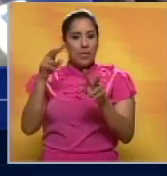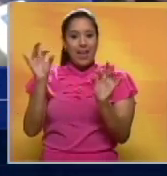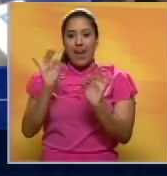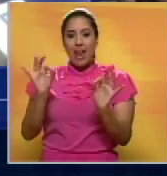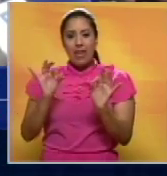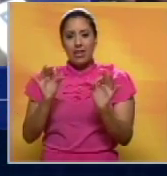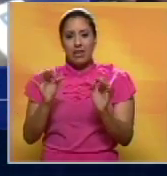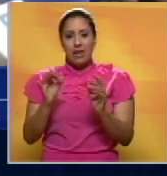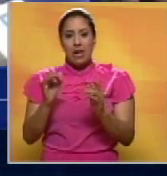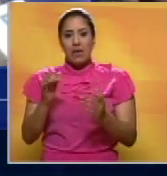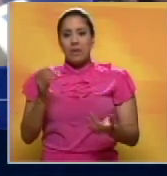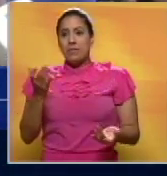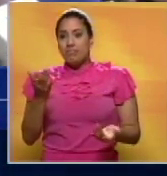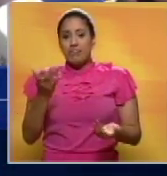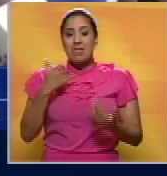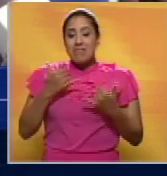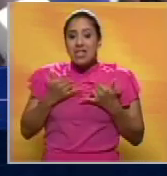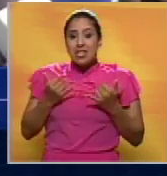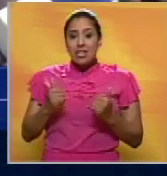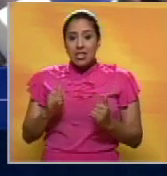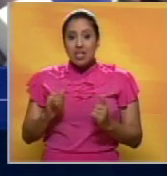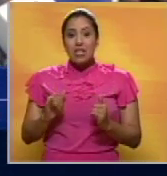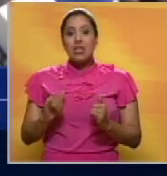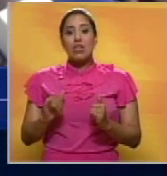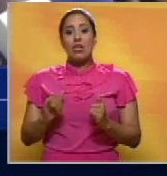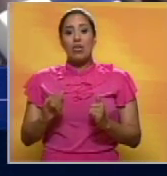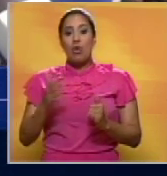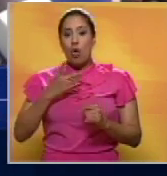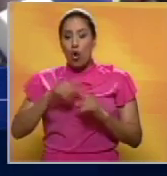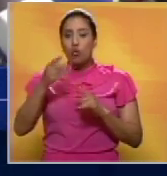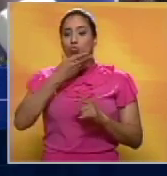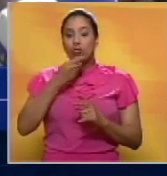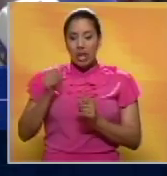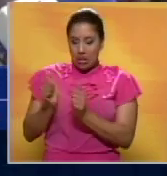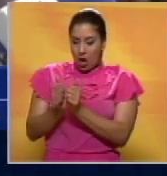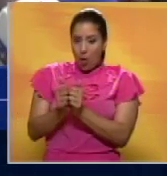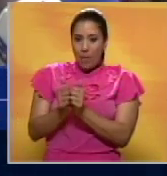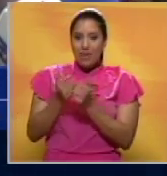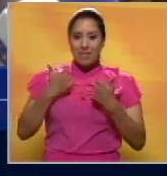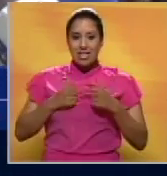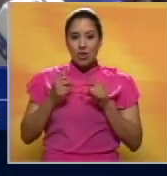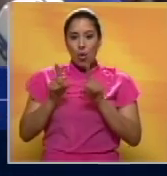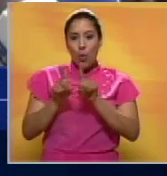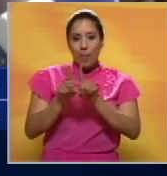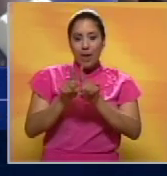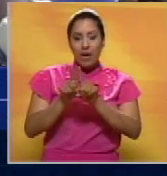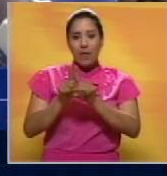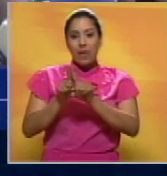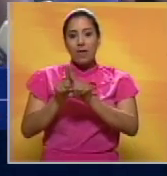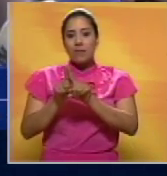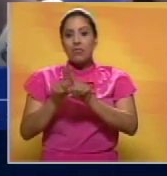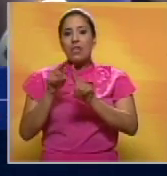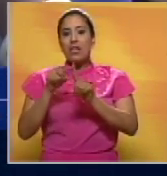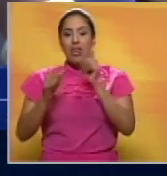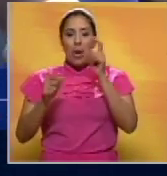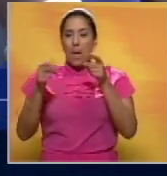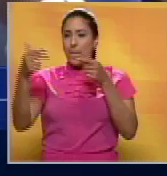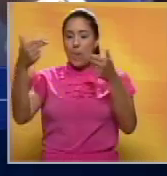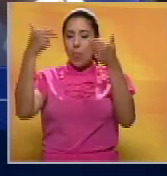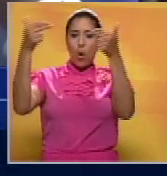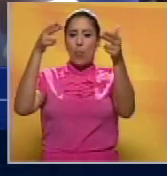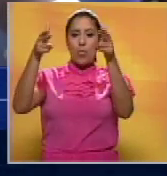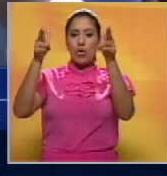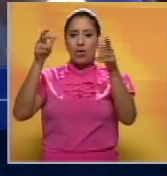vieron. Y pues mi hijo, venía otro muchacho al lado de mi hijo. Y empezaron a disparar